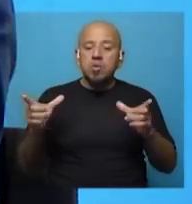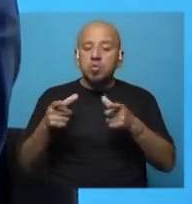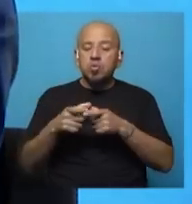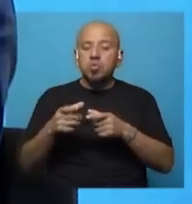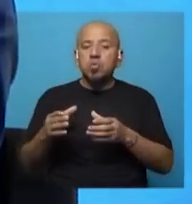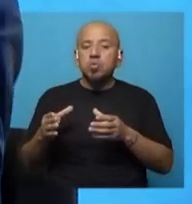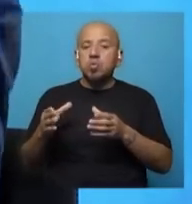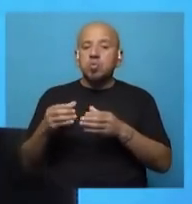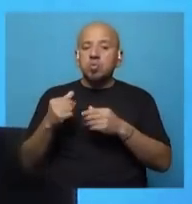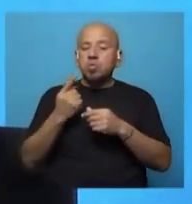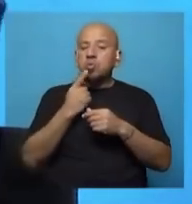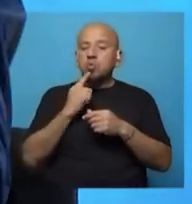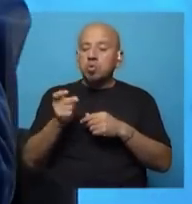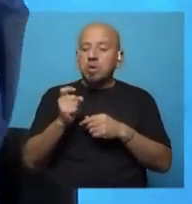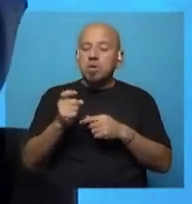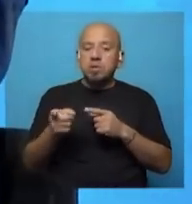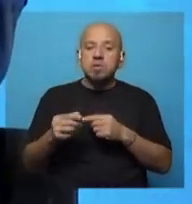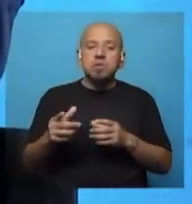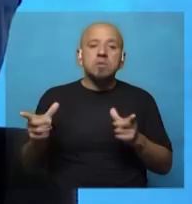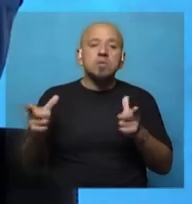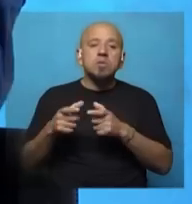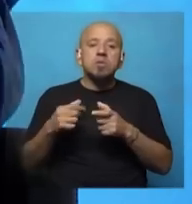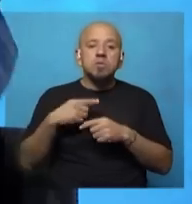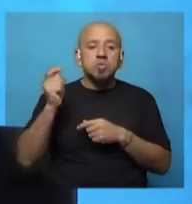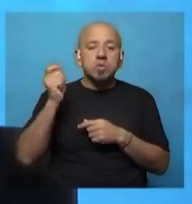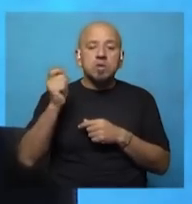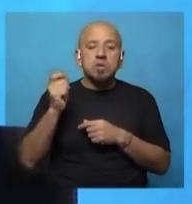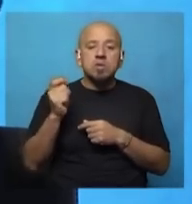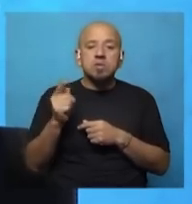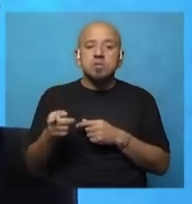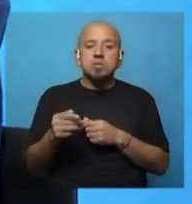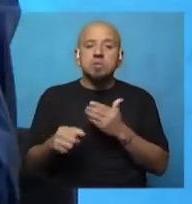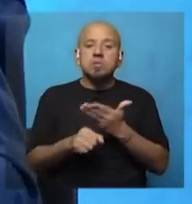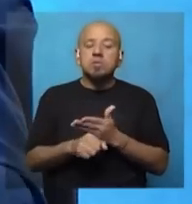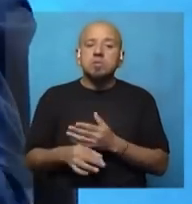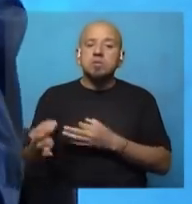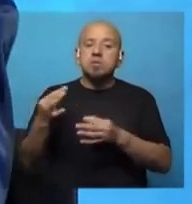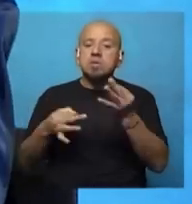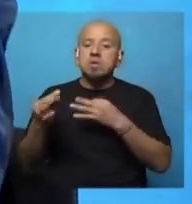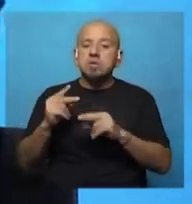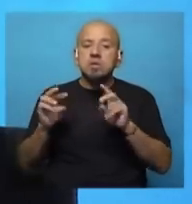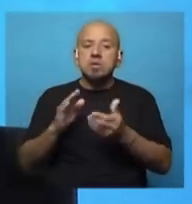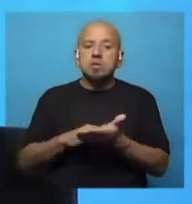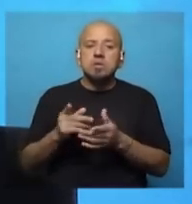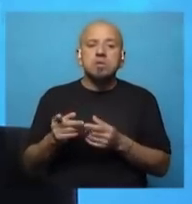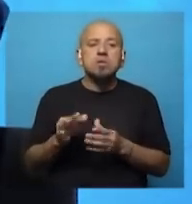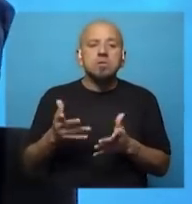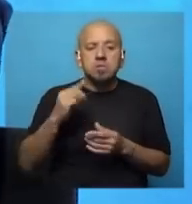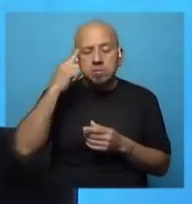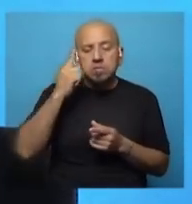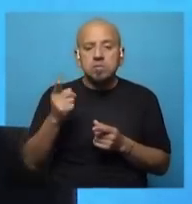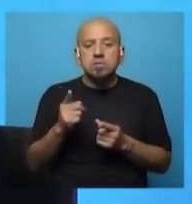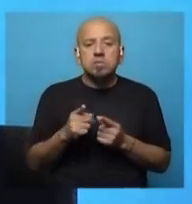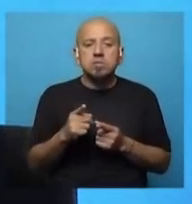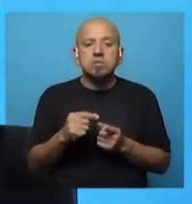ciudadanos su sector del partido Colorado en una reunión este catalogada urgente en donde se le pedirá algunas explicaciones sobre este tema Cómo ve esa